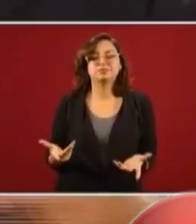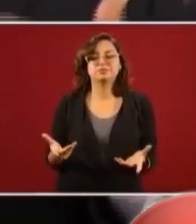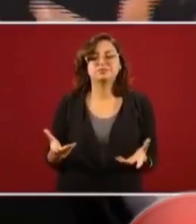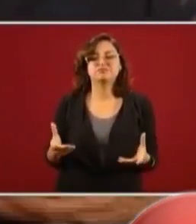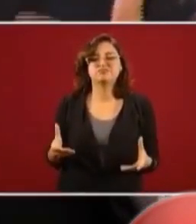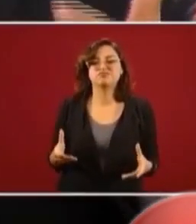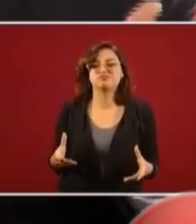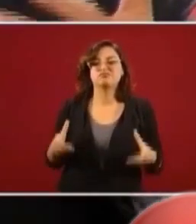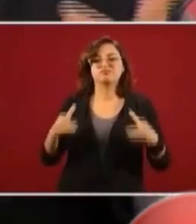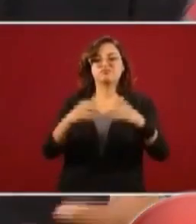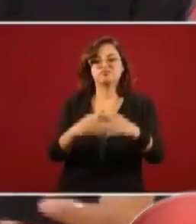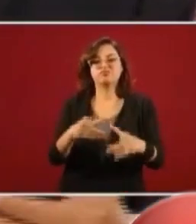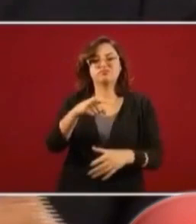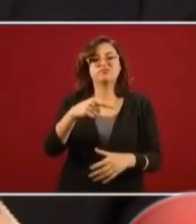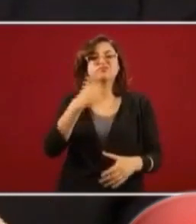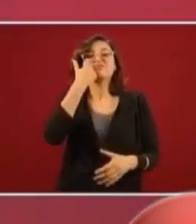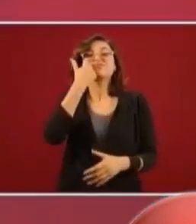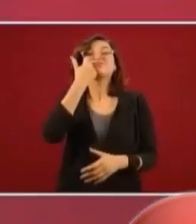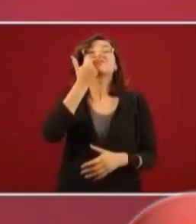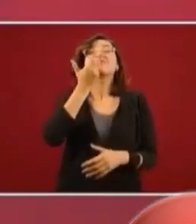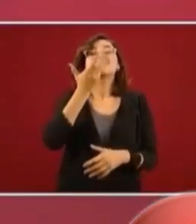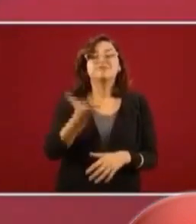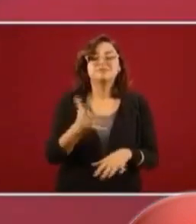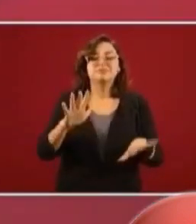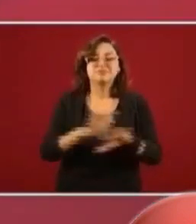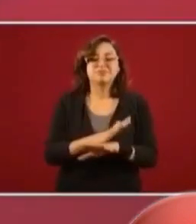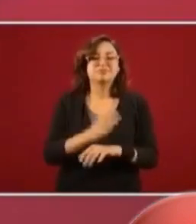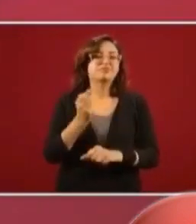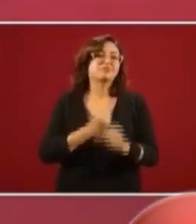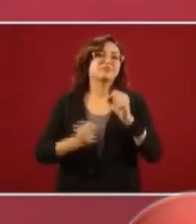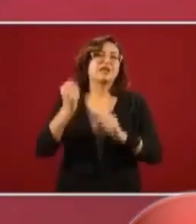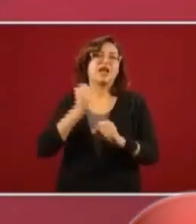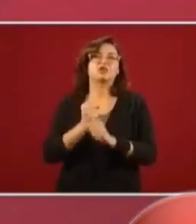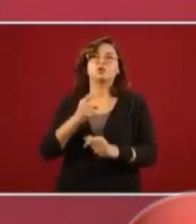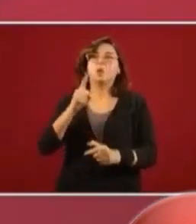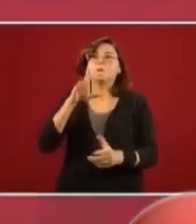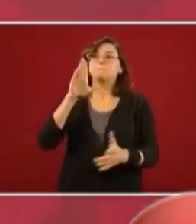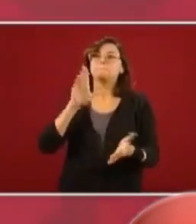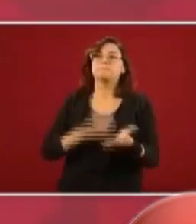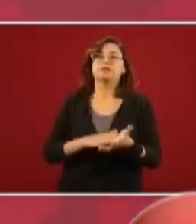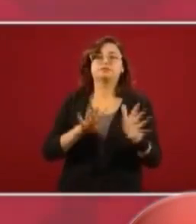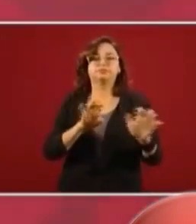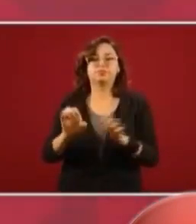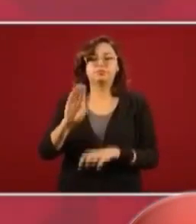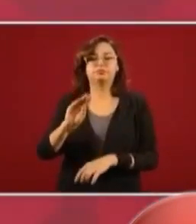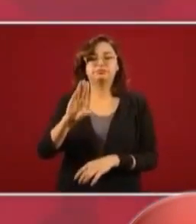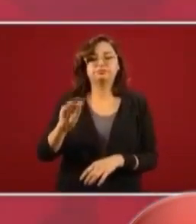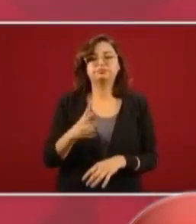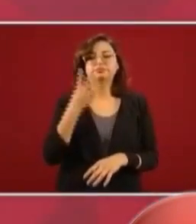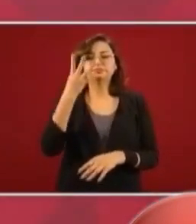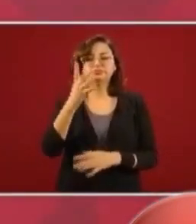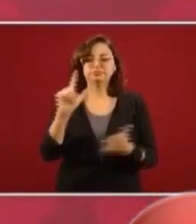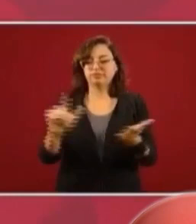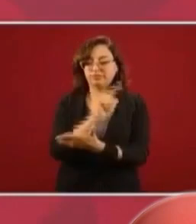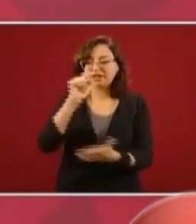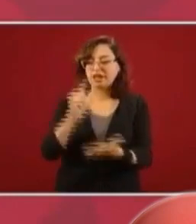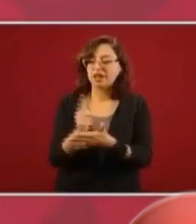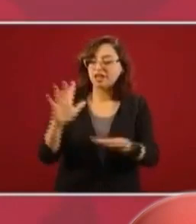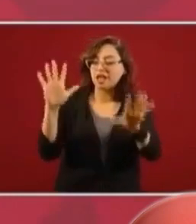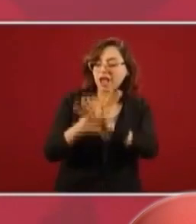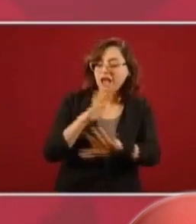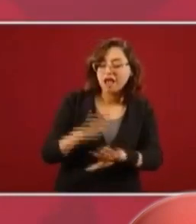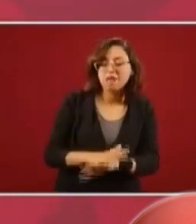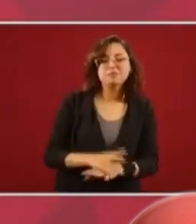había reformado el Código Penal en 1994 para que la corrupción no